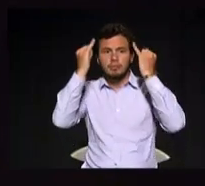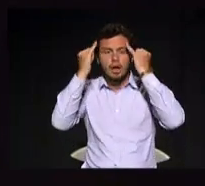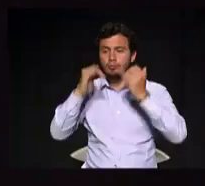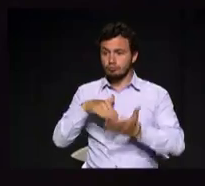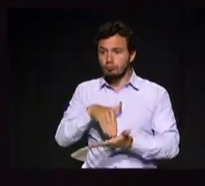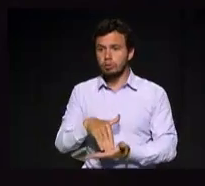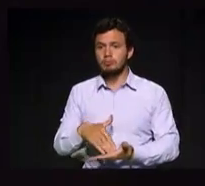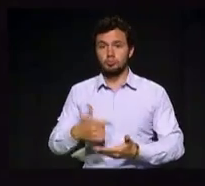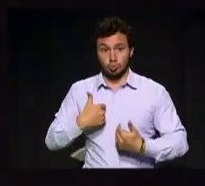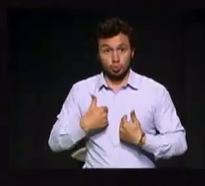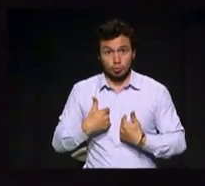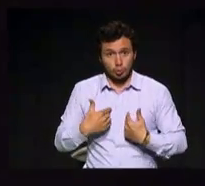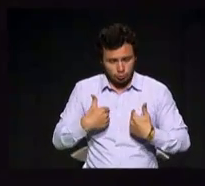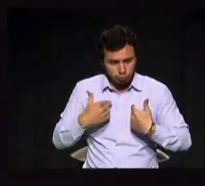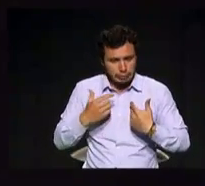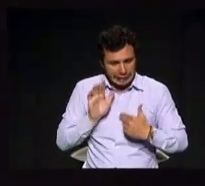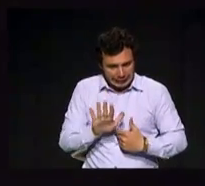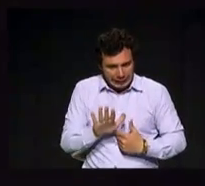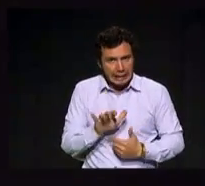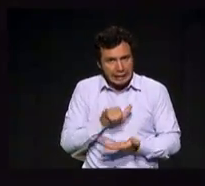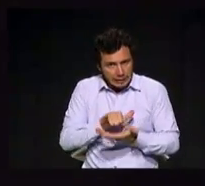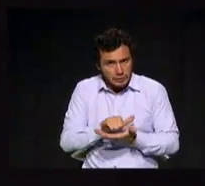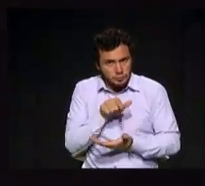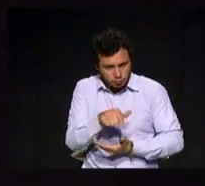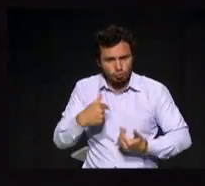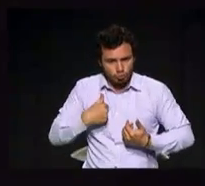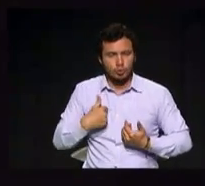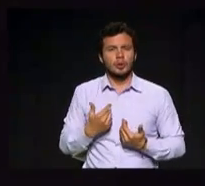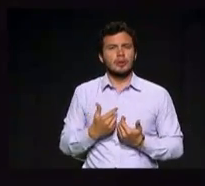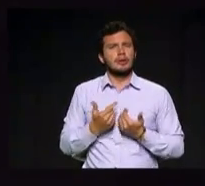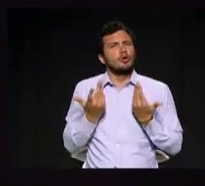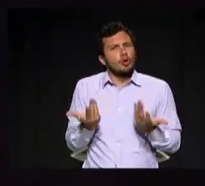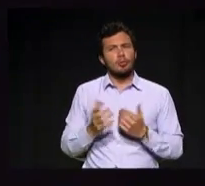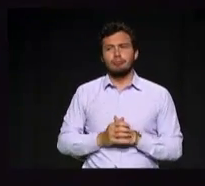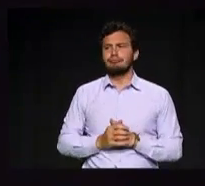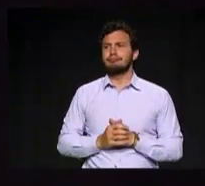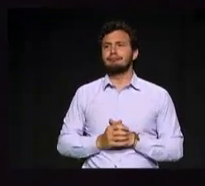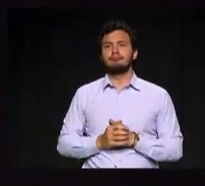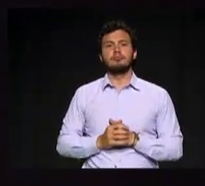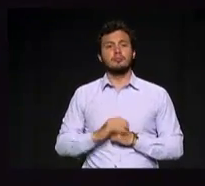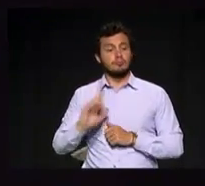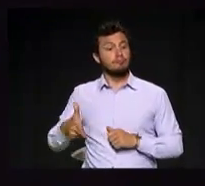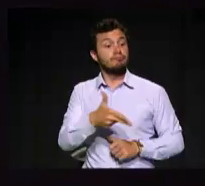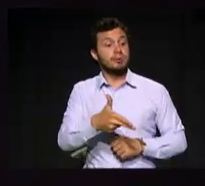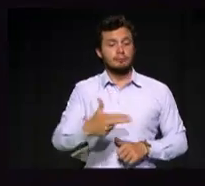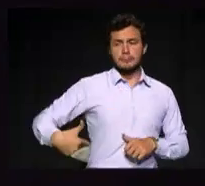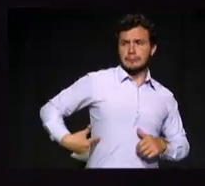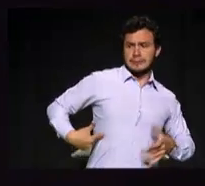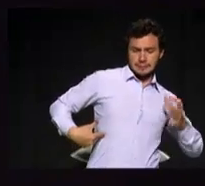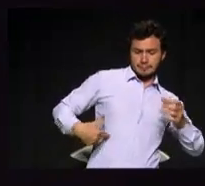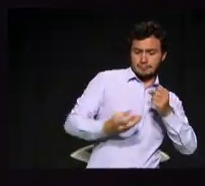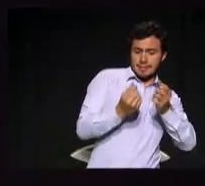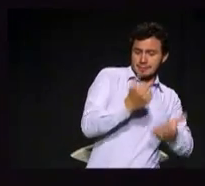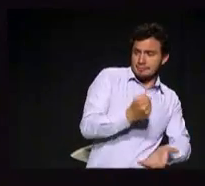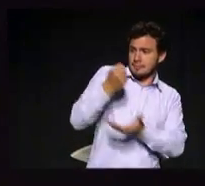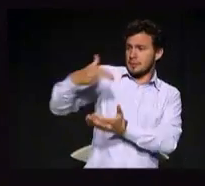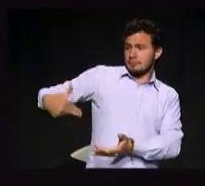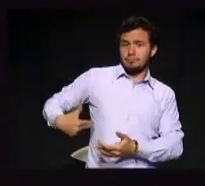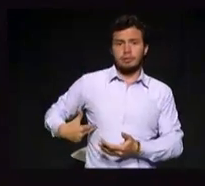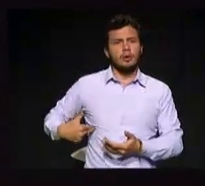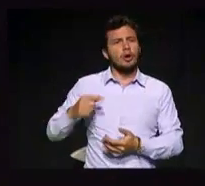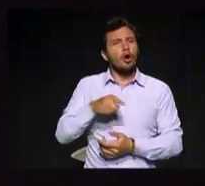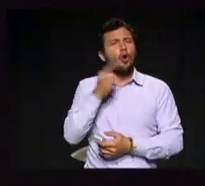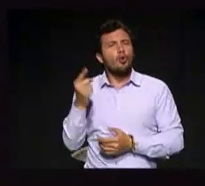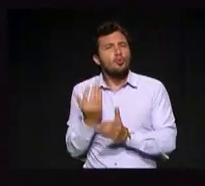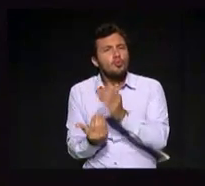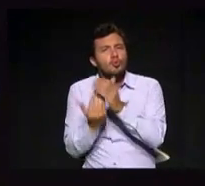pero que quiero hablar por ejemplo de cómo vamos a acabar con el fleteo en medellín el skyline es una tecnología es un drone que vuela a una gran